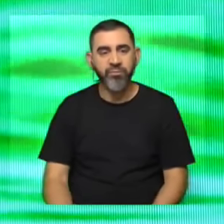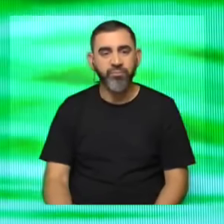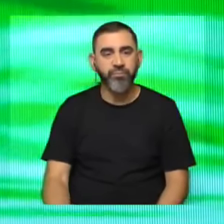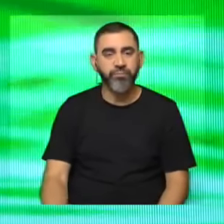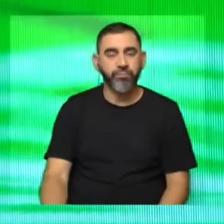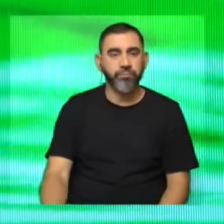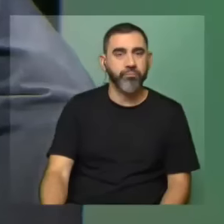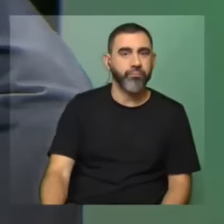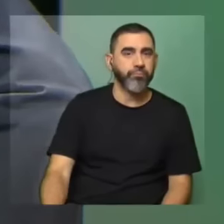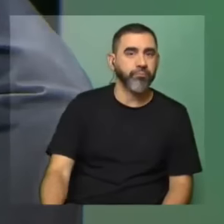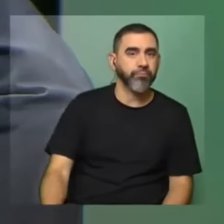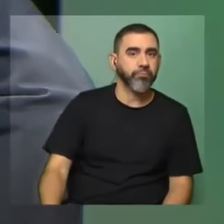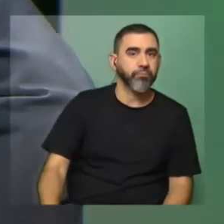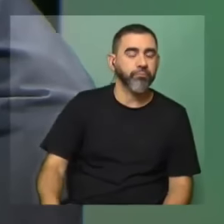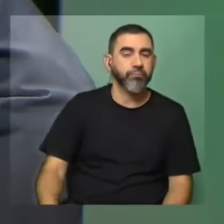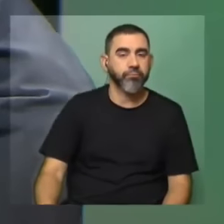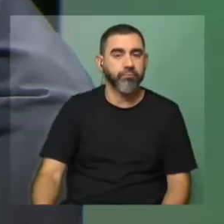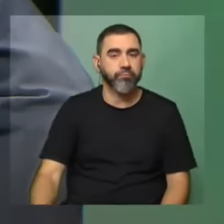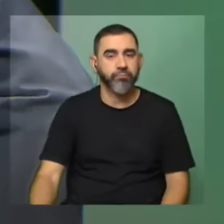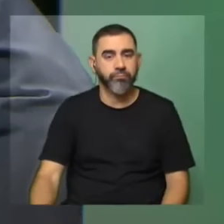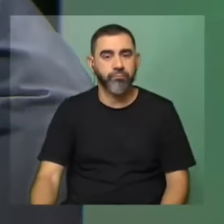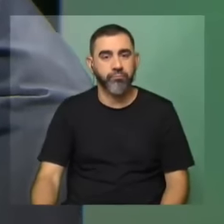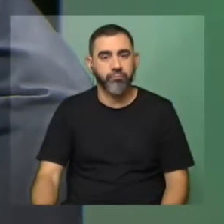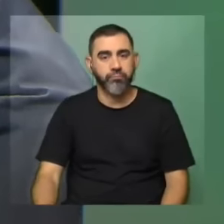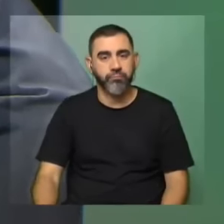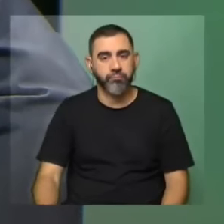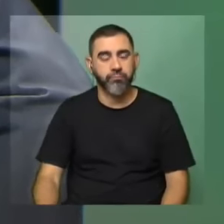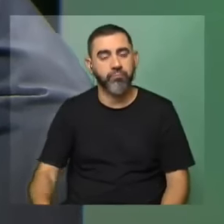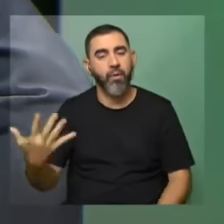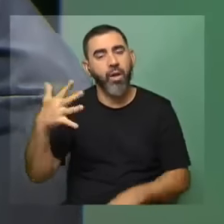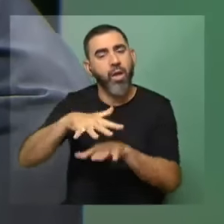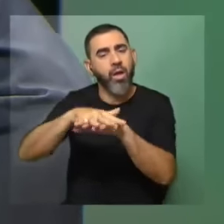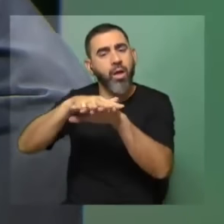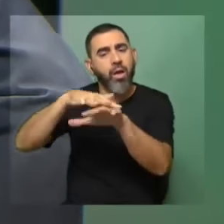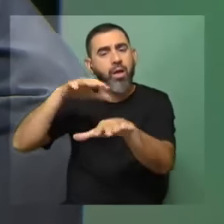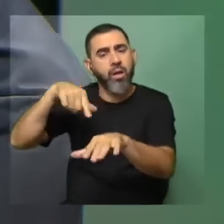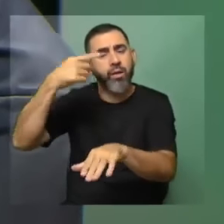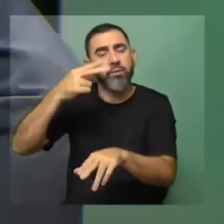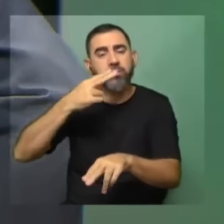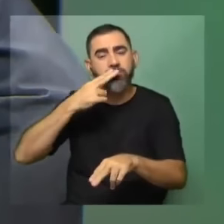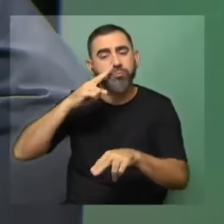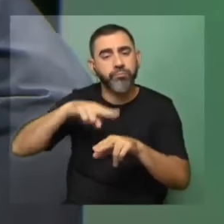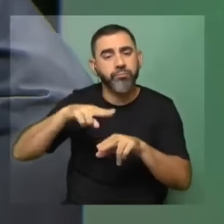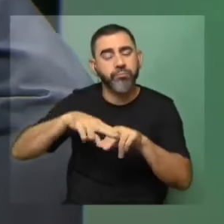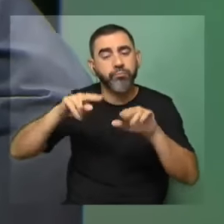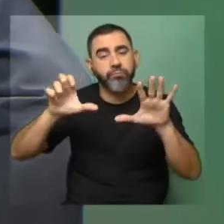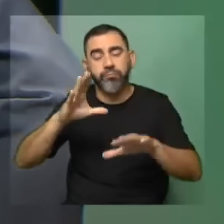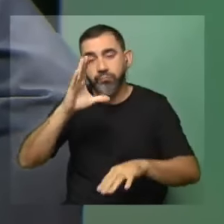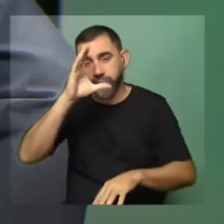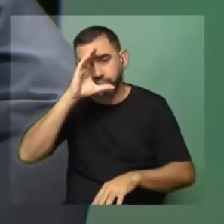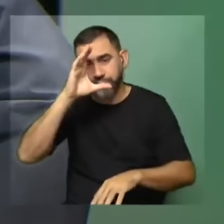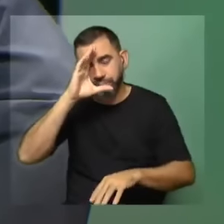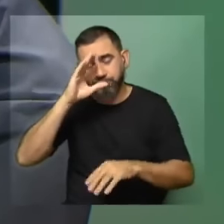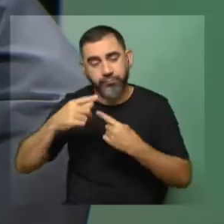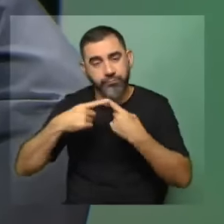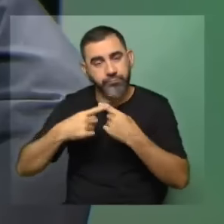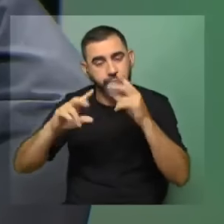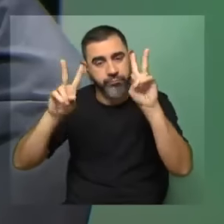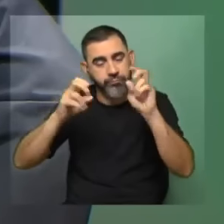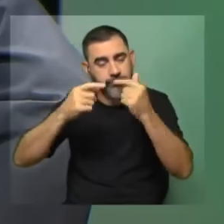Eh bueno est no está complejo el asunto e hay una asamblea el próximo martes 6 de febrero para bueno tratar todos estos